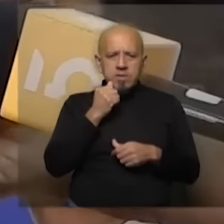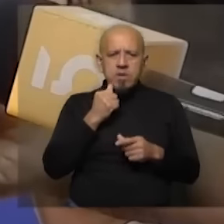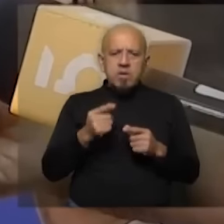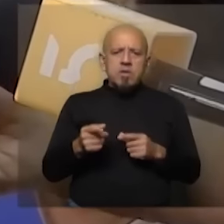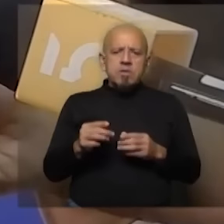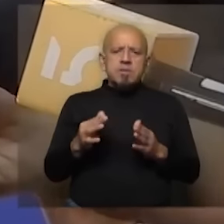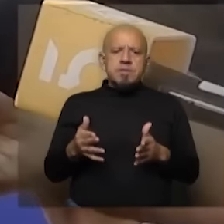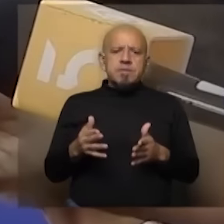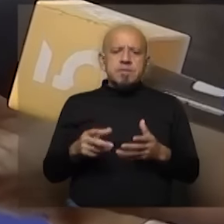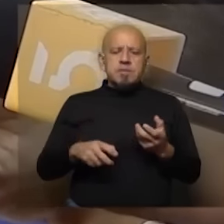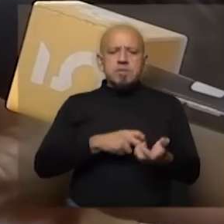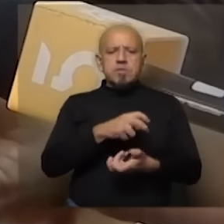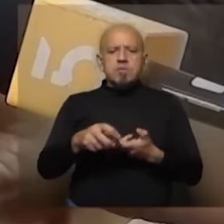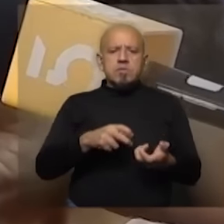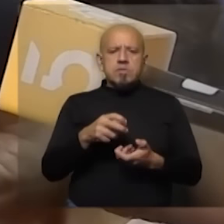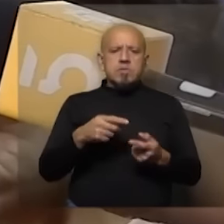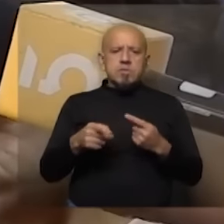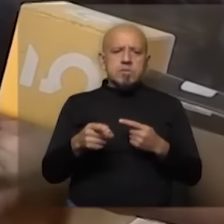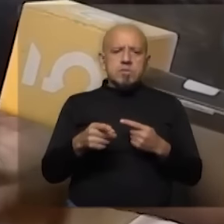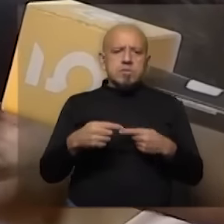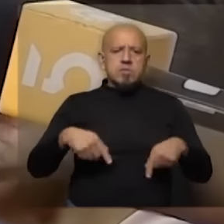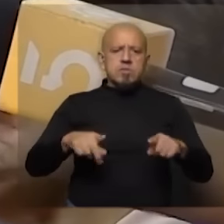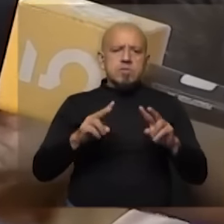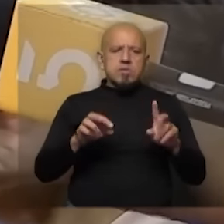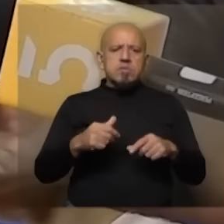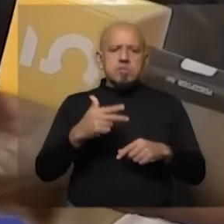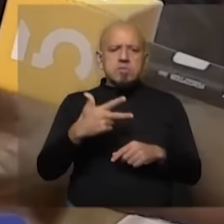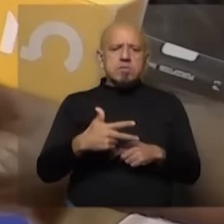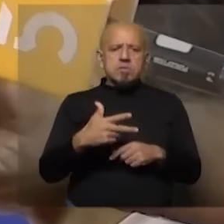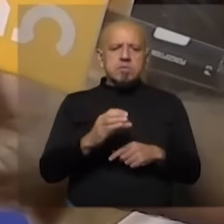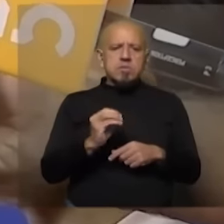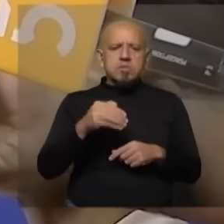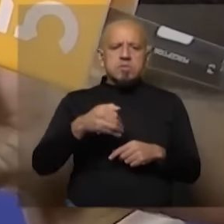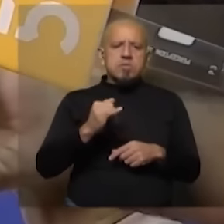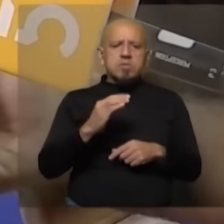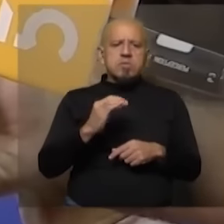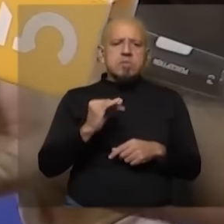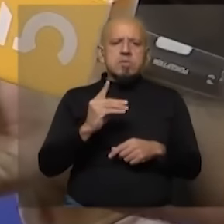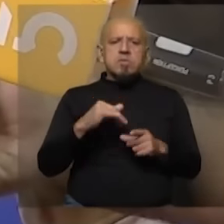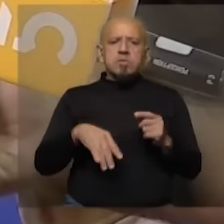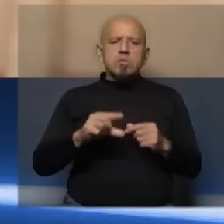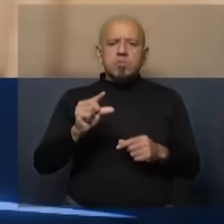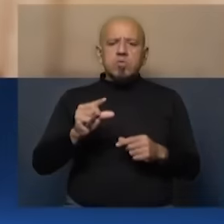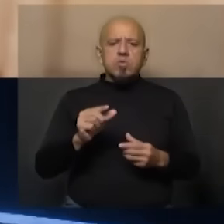participación del conflicto criminal en las causas de los homicidios en realidad es minoritaria.